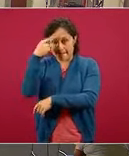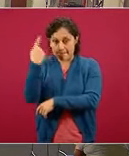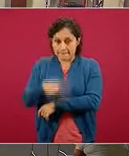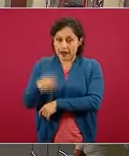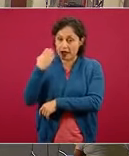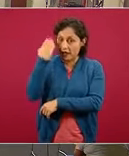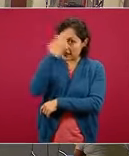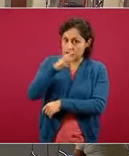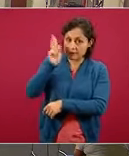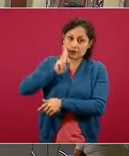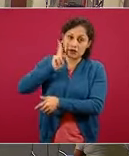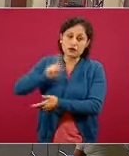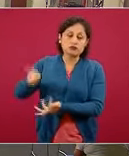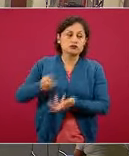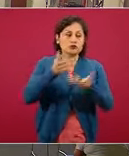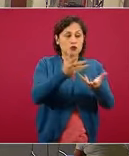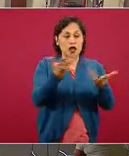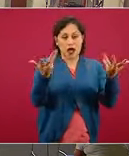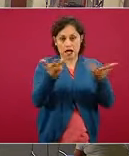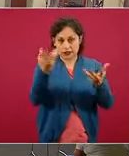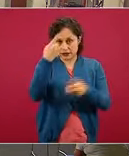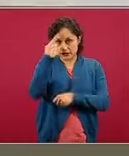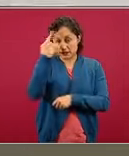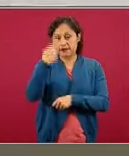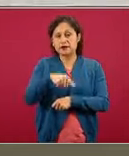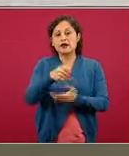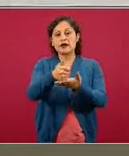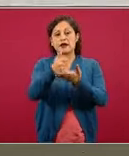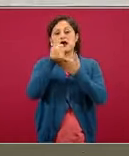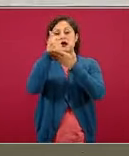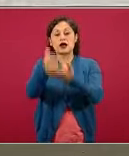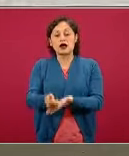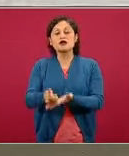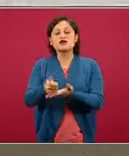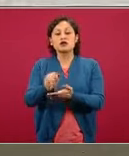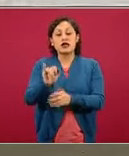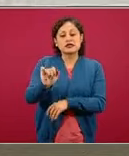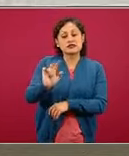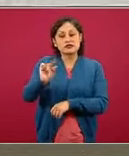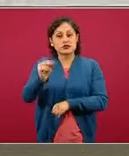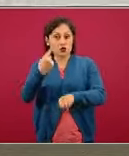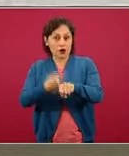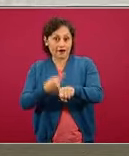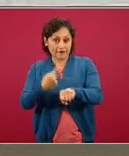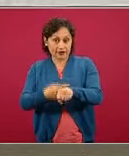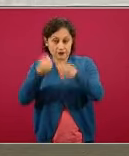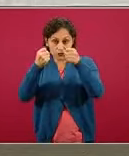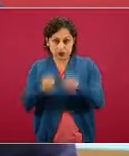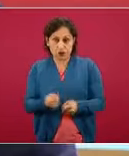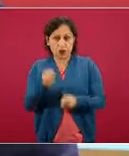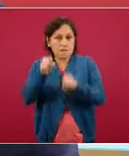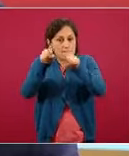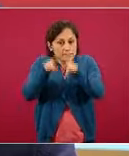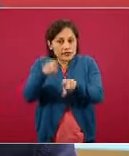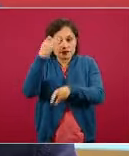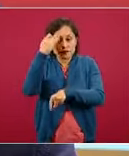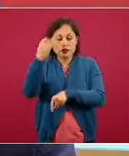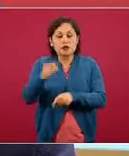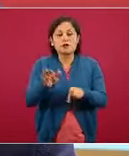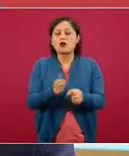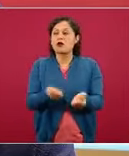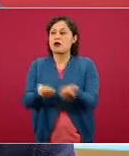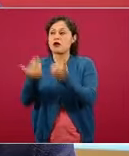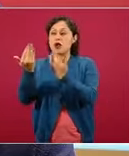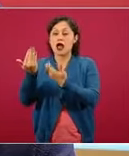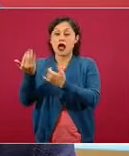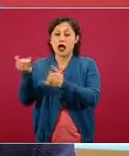de estas pruebas porque precisamente se puede dar el resultado y conocer si una persona es positiva en ese momento, dado que no necesitan enviarse